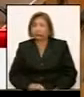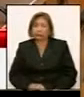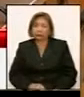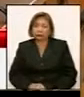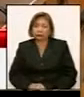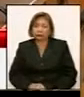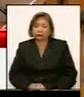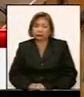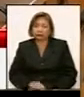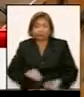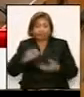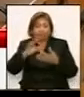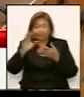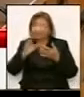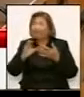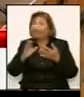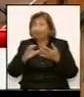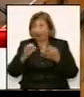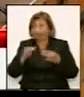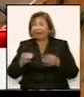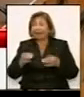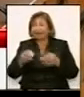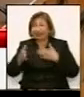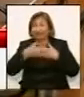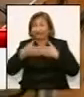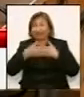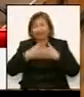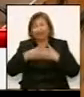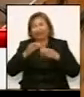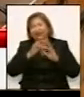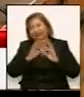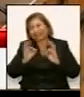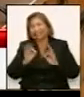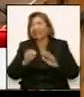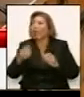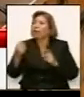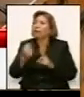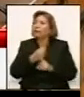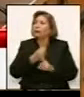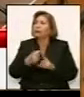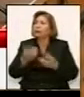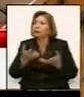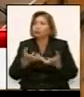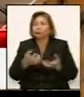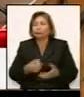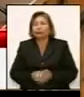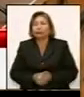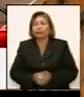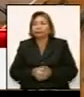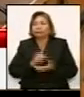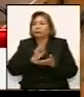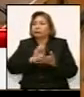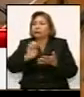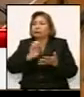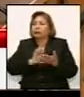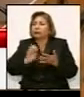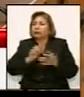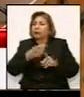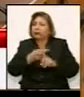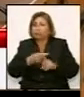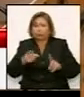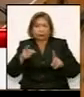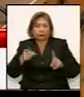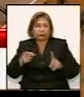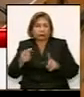y categorizarlos y tener un tratamiento diferenciado cada tipo de violencia porque requiere una estrategia diferenciada también de